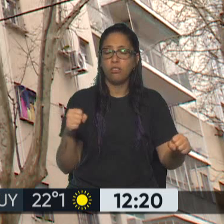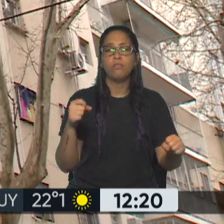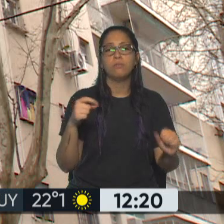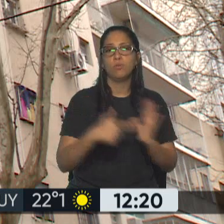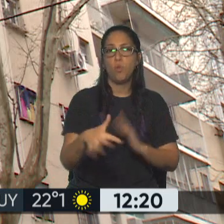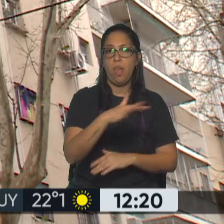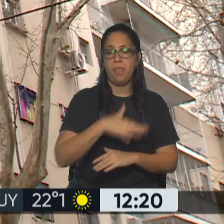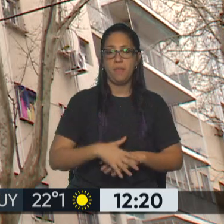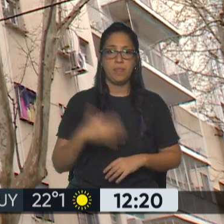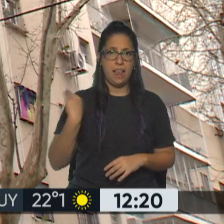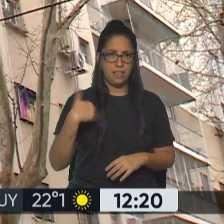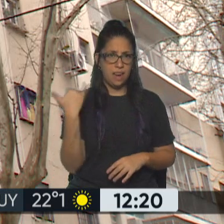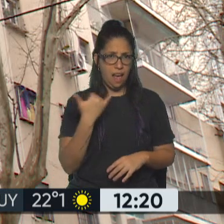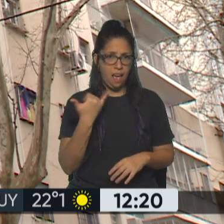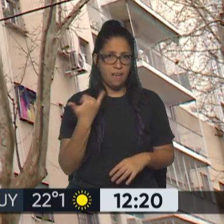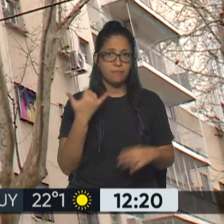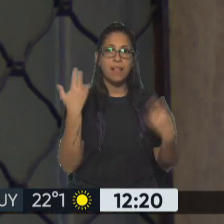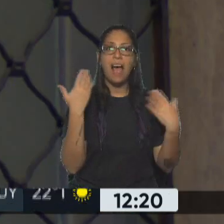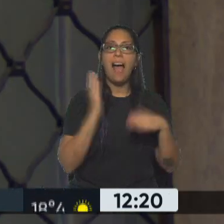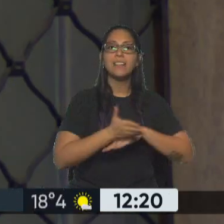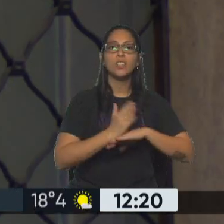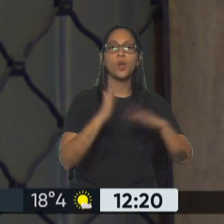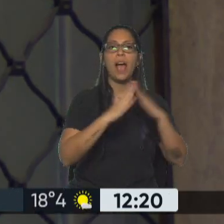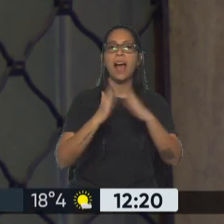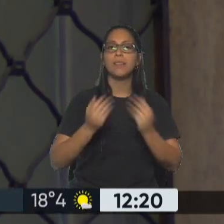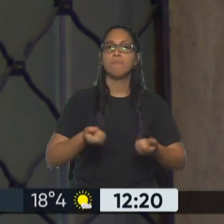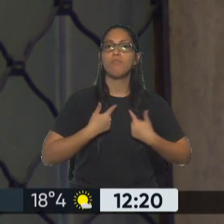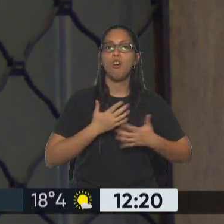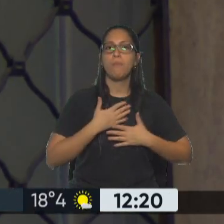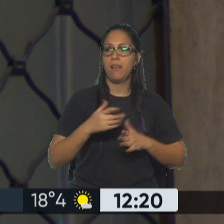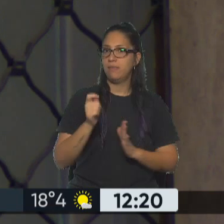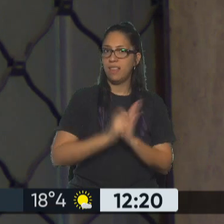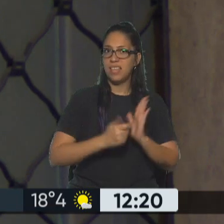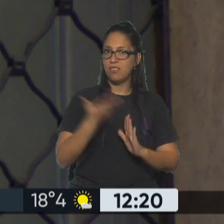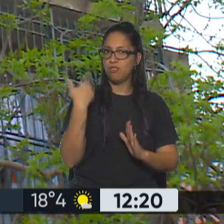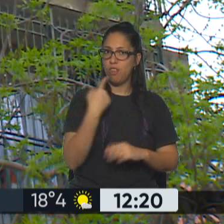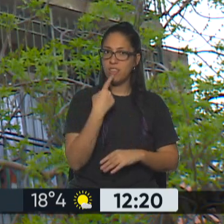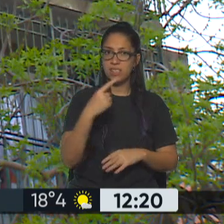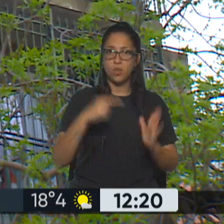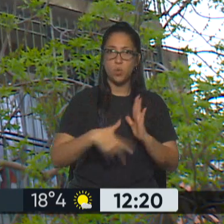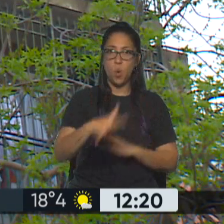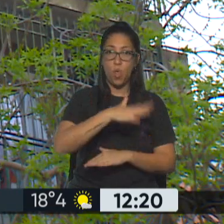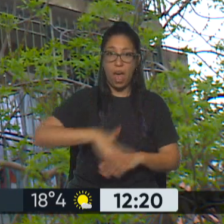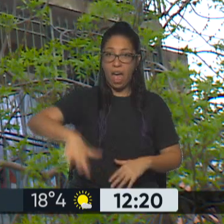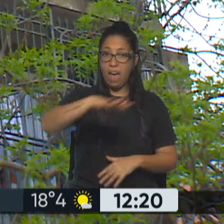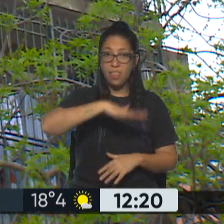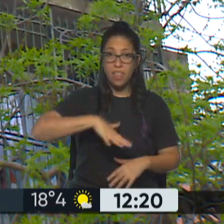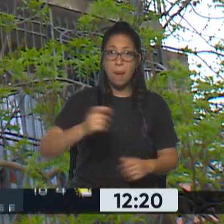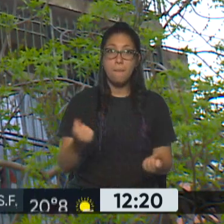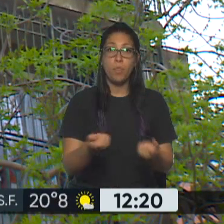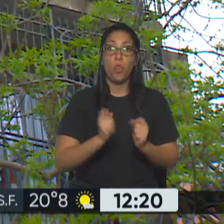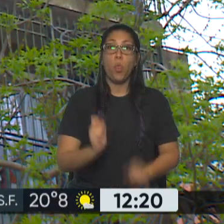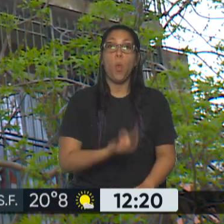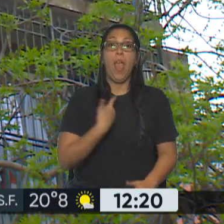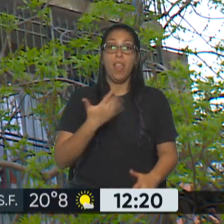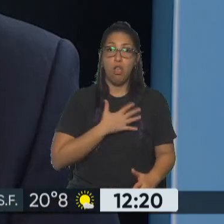en la Argentina tiene una fuerte tradición del acceso a la vivienda propia los datos del censo que salió en la semana pasada muestran que la ciudad de Buenos Aires es el lugar donde menos propietarios